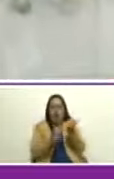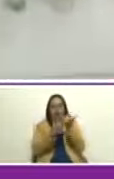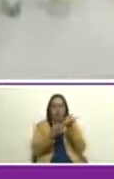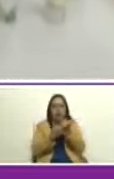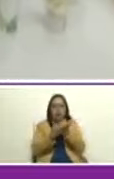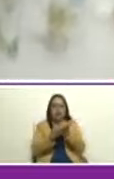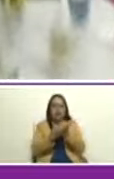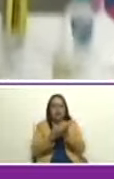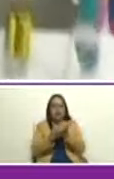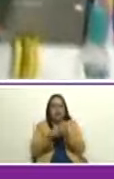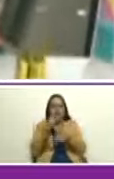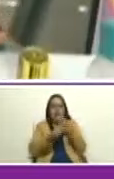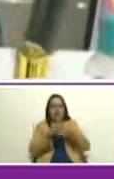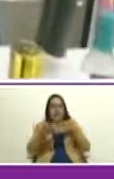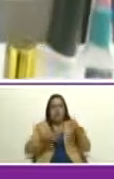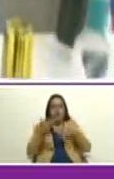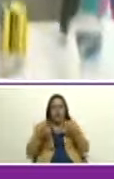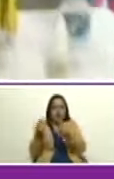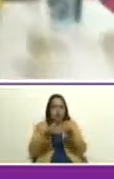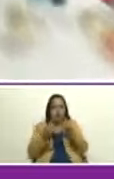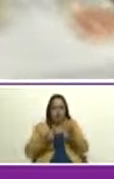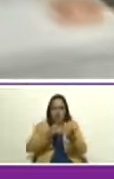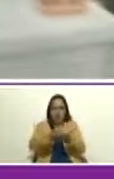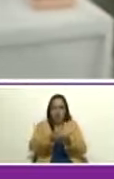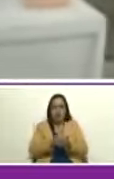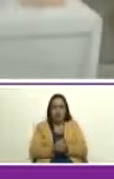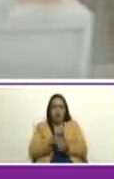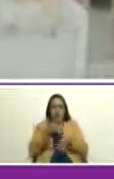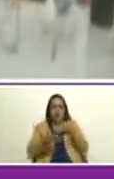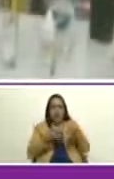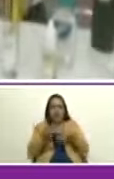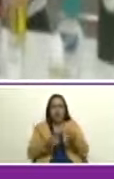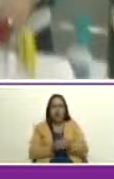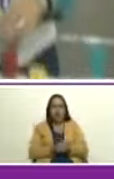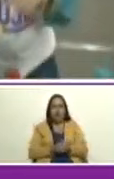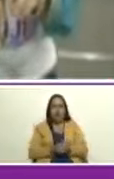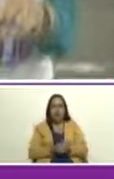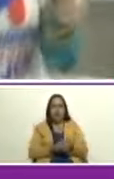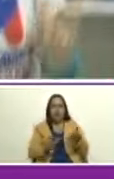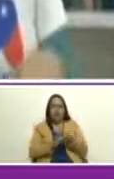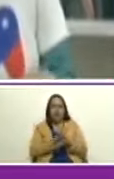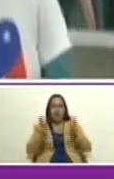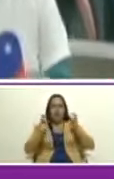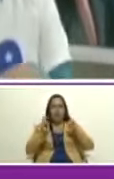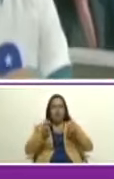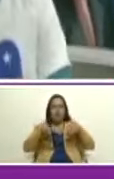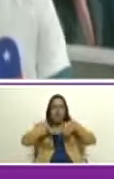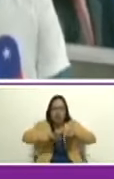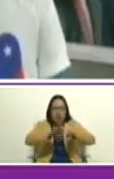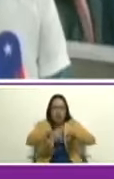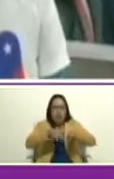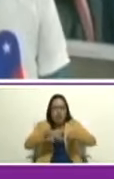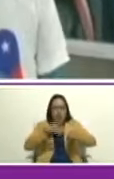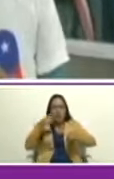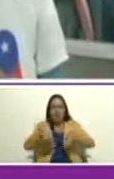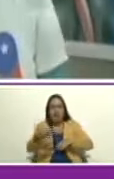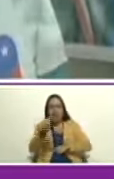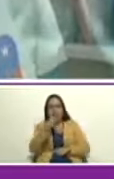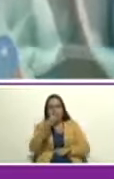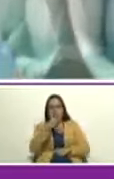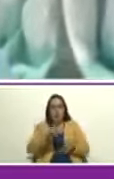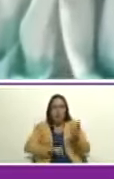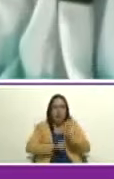que, como usted lo pudo ver a la entrada, bueno, en el área textil, en el área de alimentos, en el área productiva, es